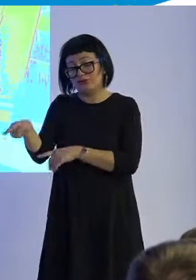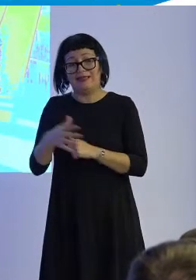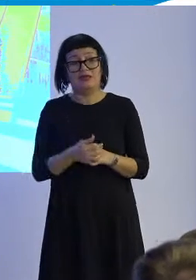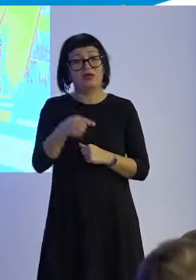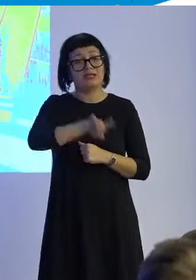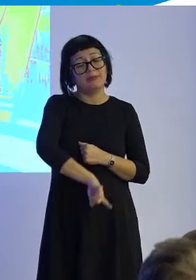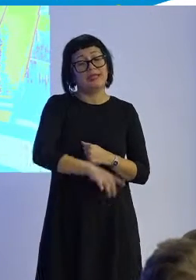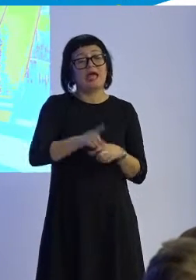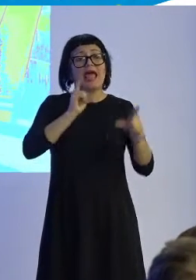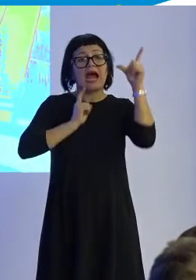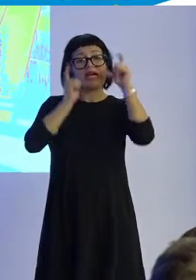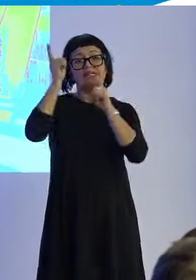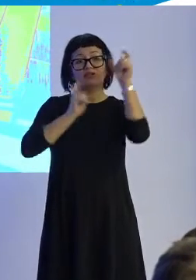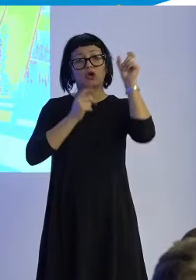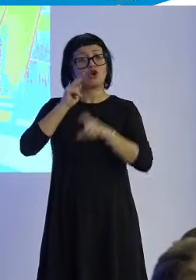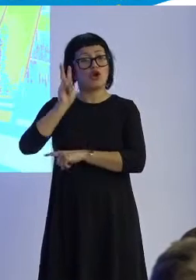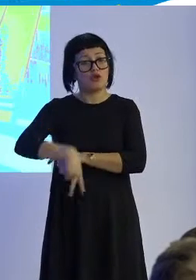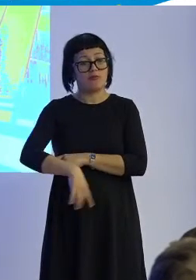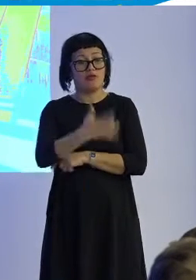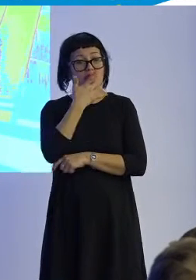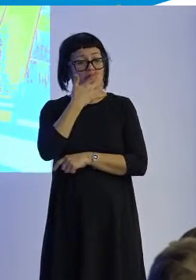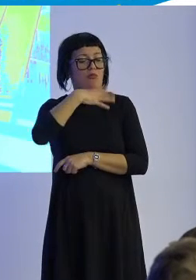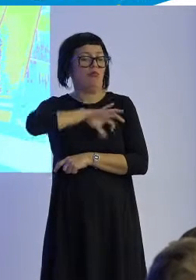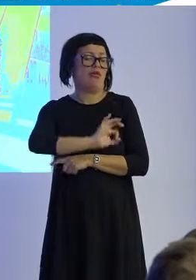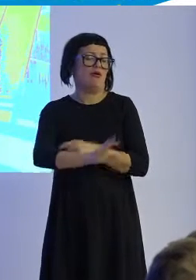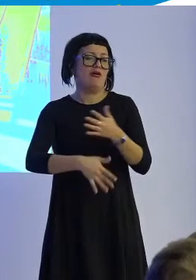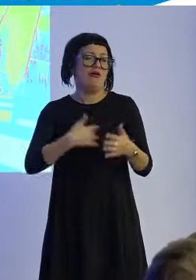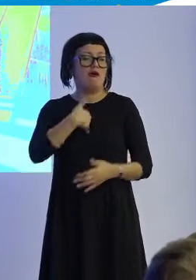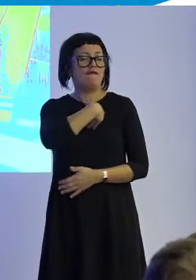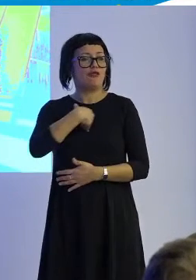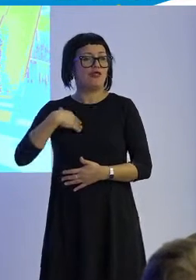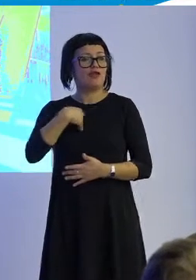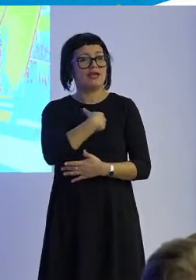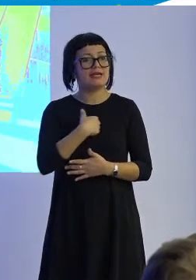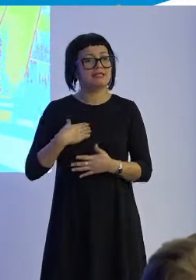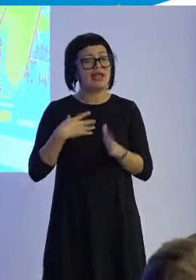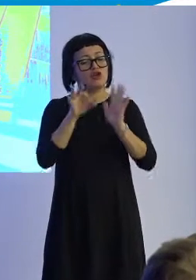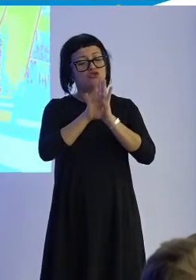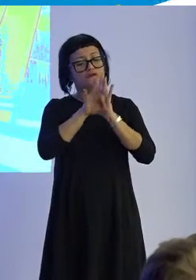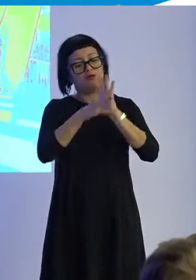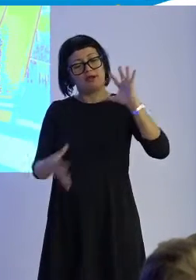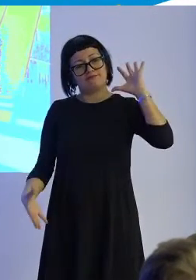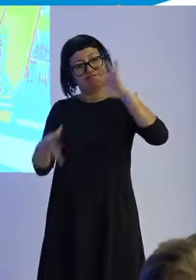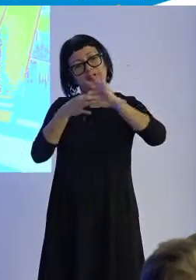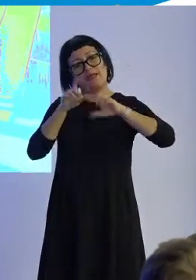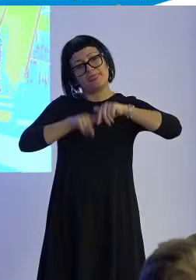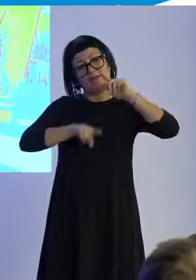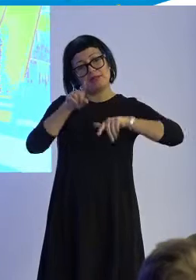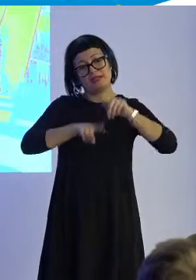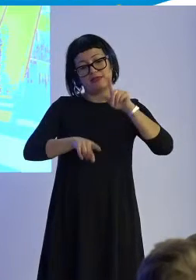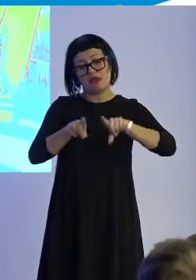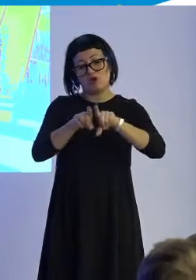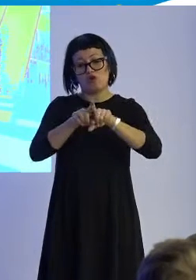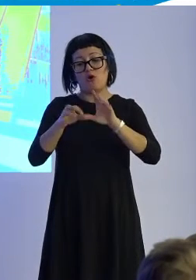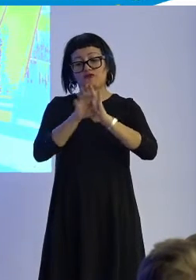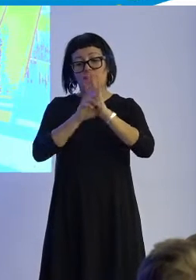Reconocimiento de gestos. O sea, puedo asignar funciones al software en función de cómo el software